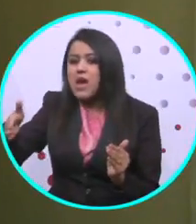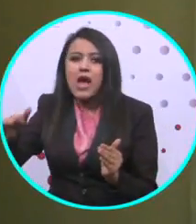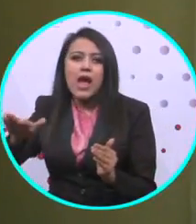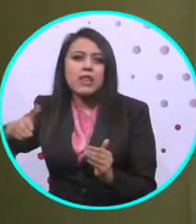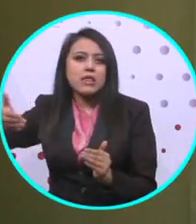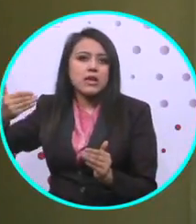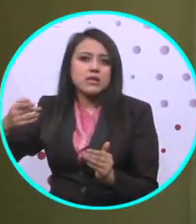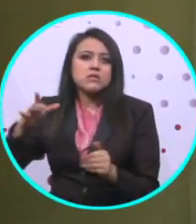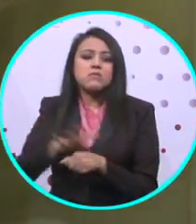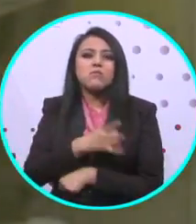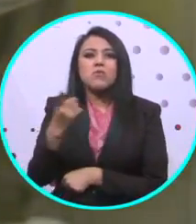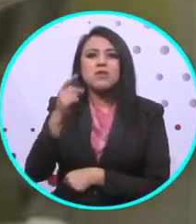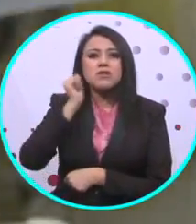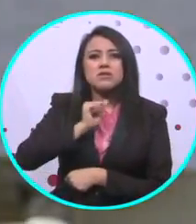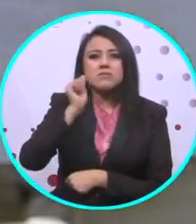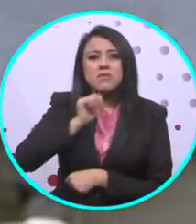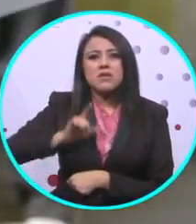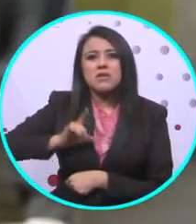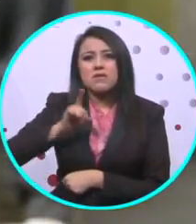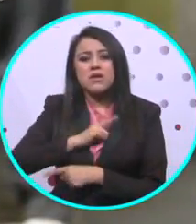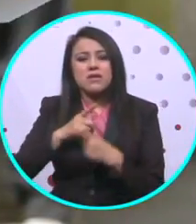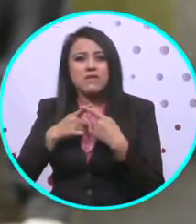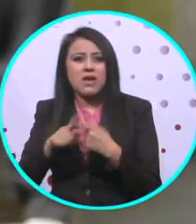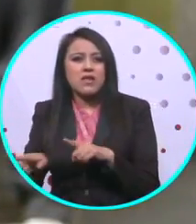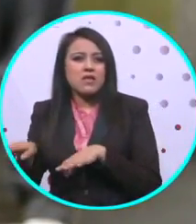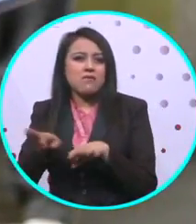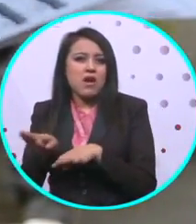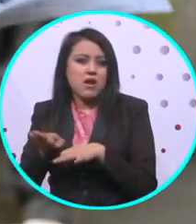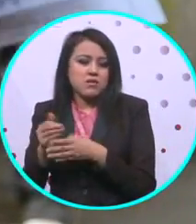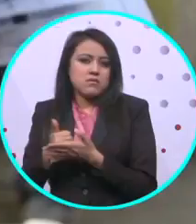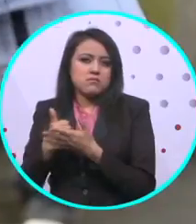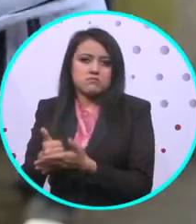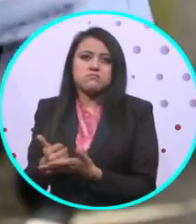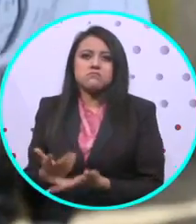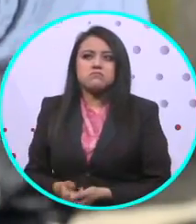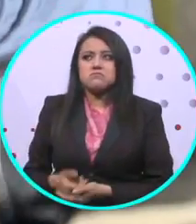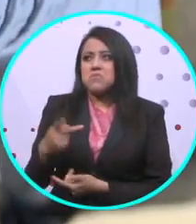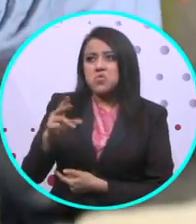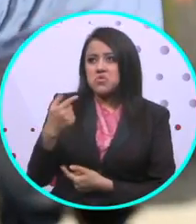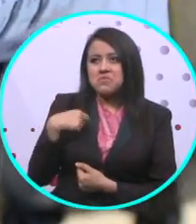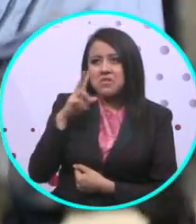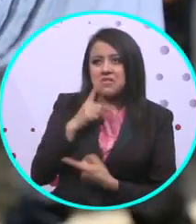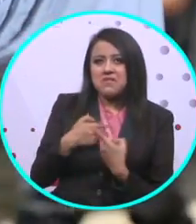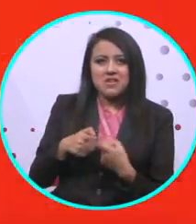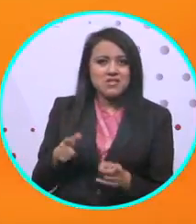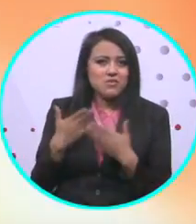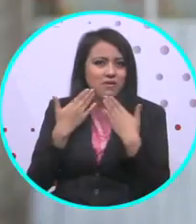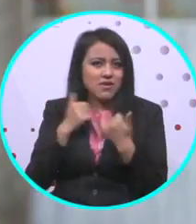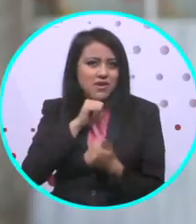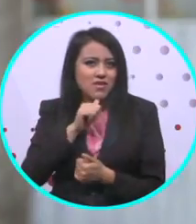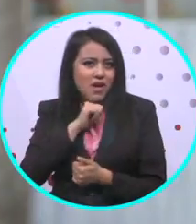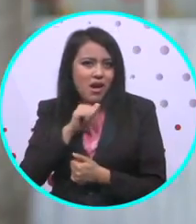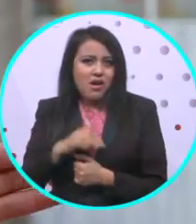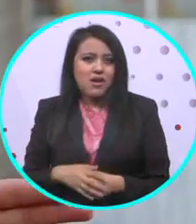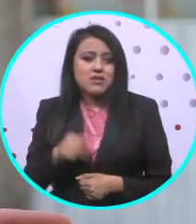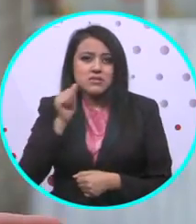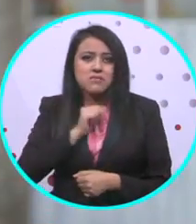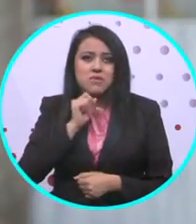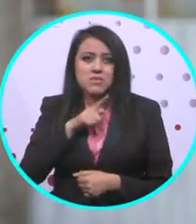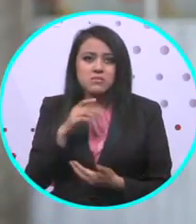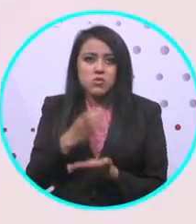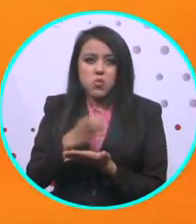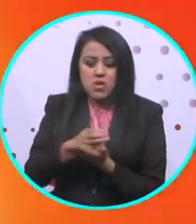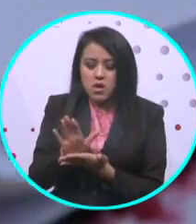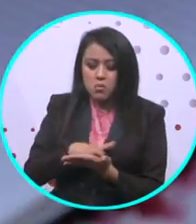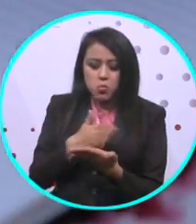atrás, que porque con ella supuestamente iban trabajando diferente, pero yo no veía ninguna diferencia. Incluso siempre me llevaba sus libretas